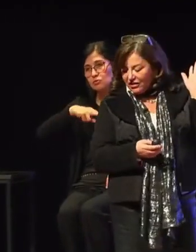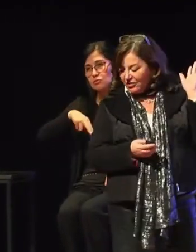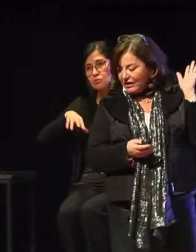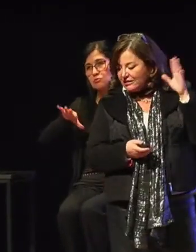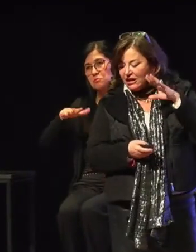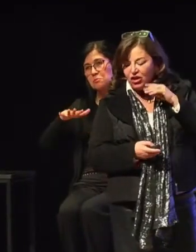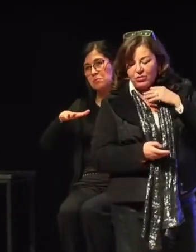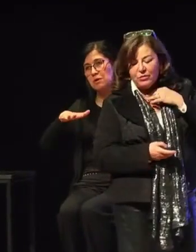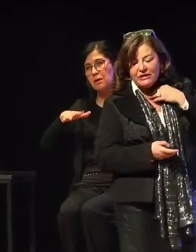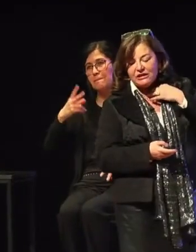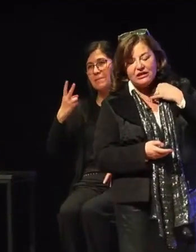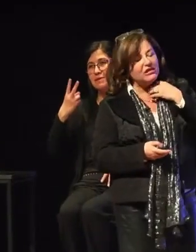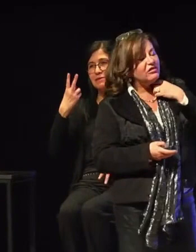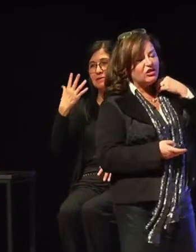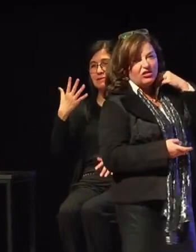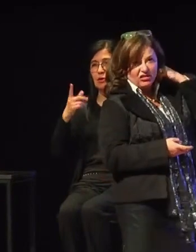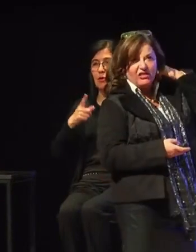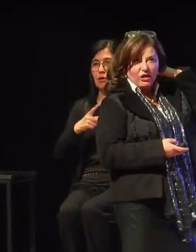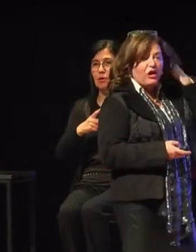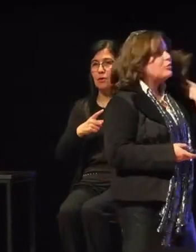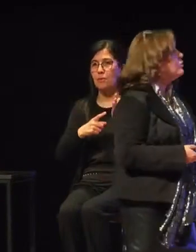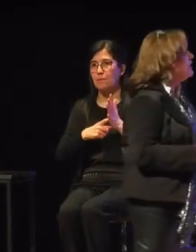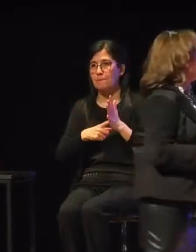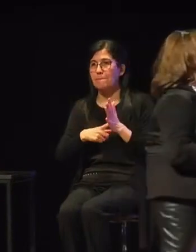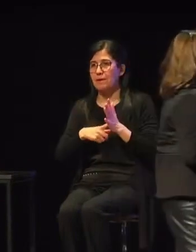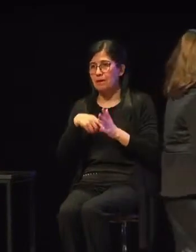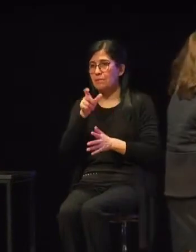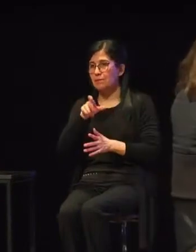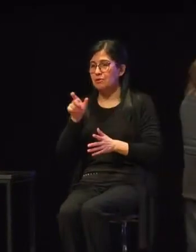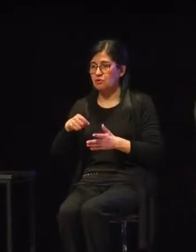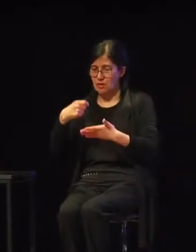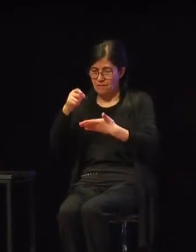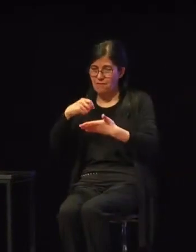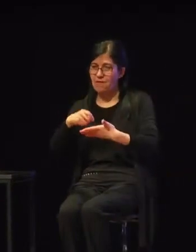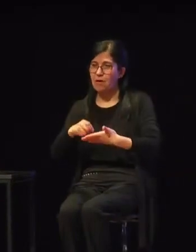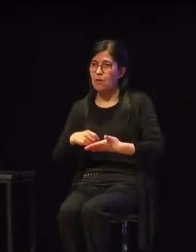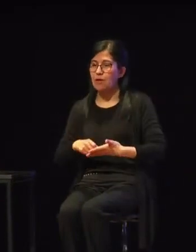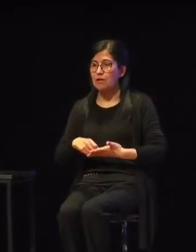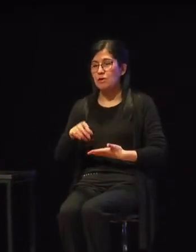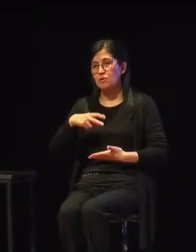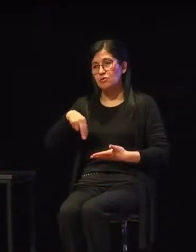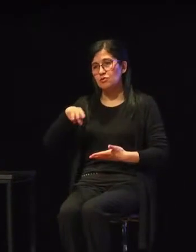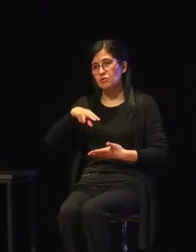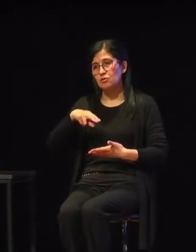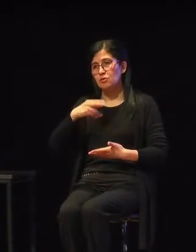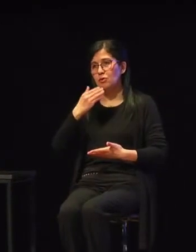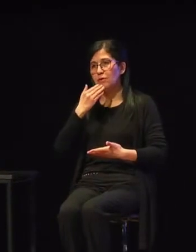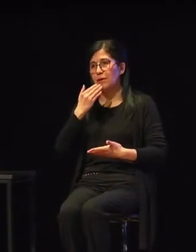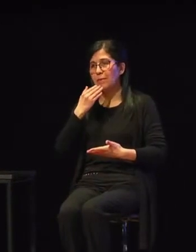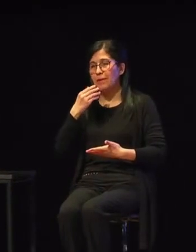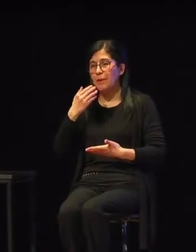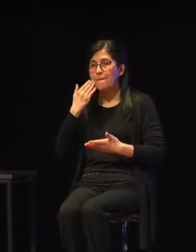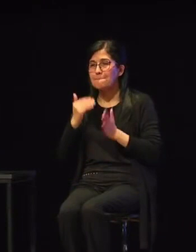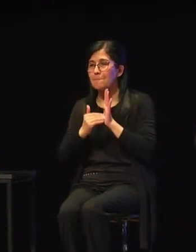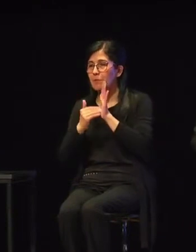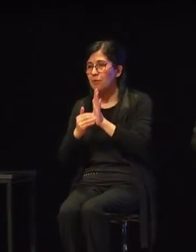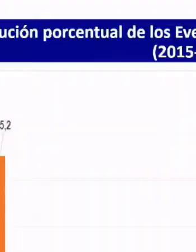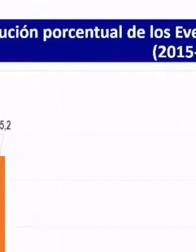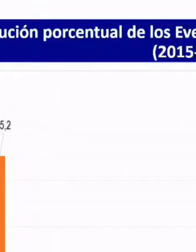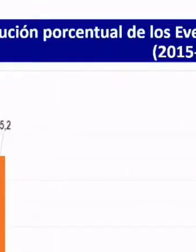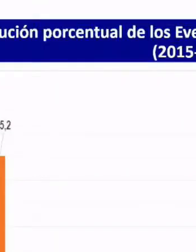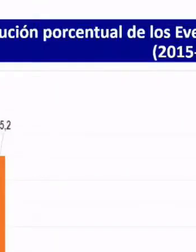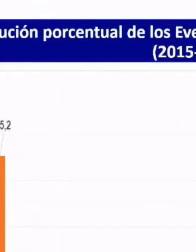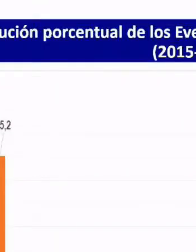cerca de 25.000 pacientes evaluados prospectivamente, y queríamos evaluar eventos adversos según